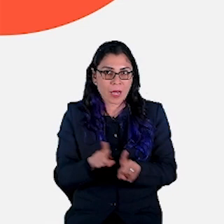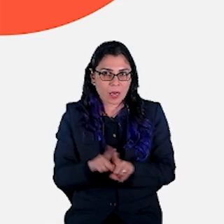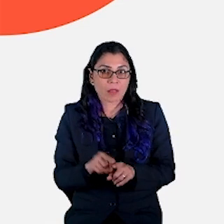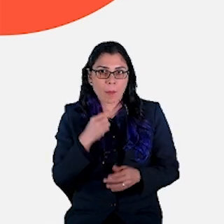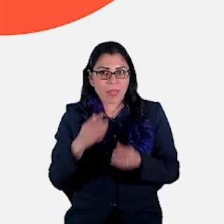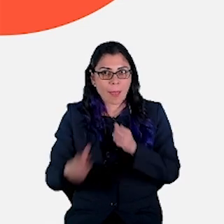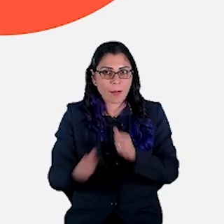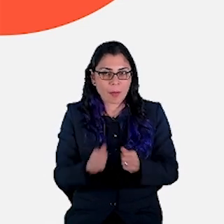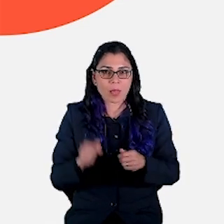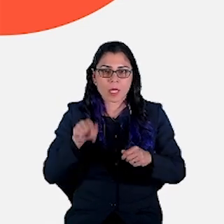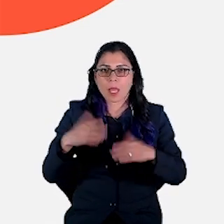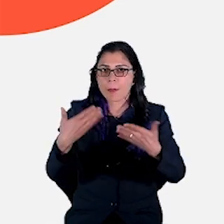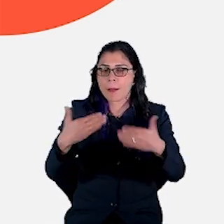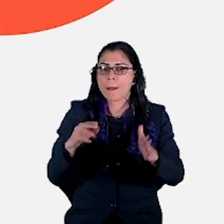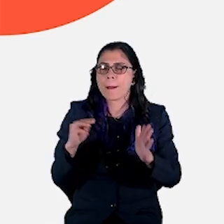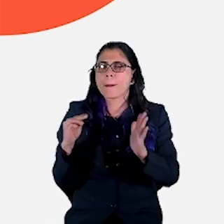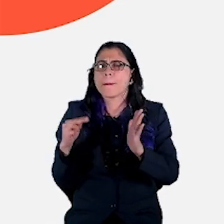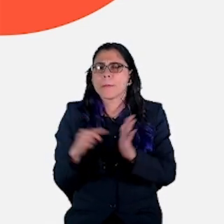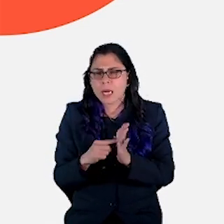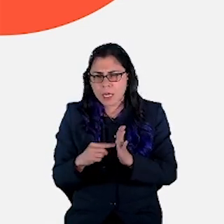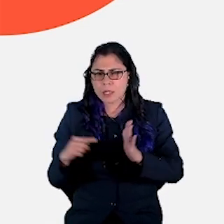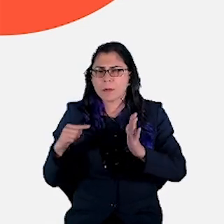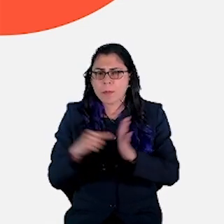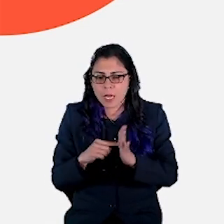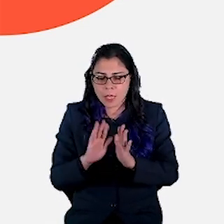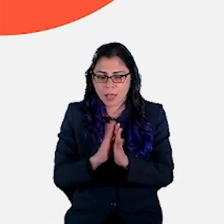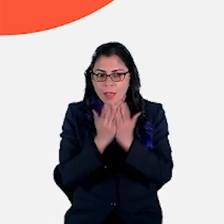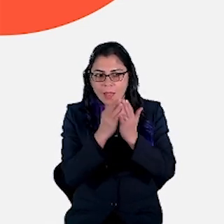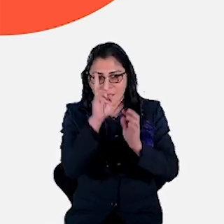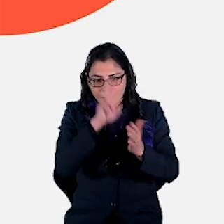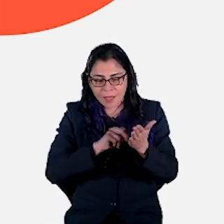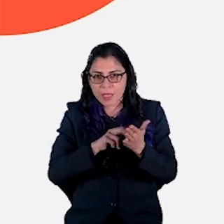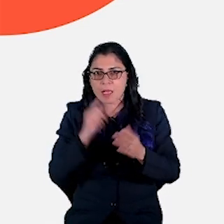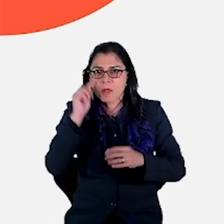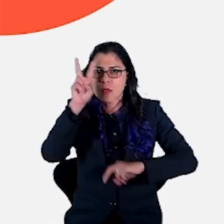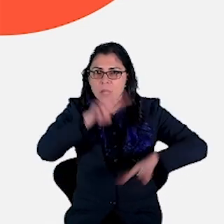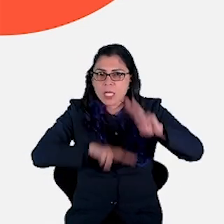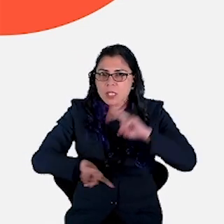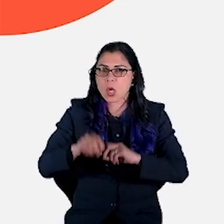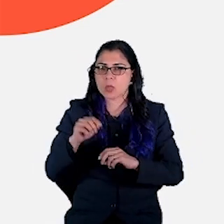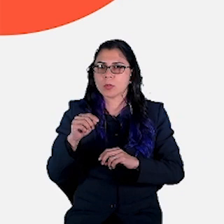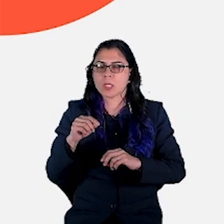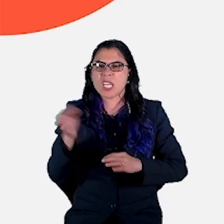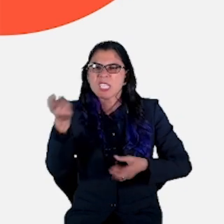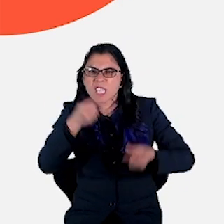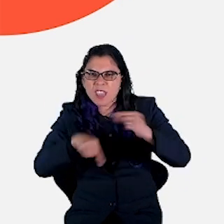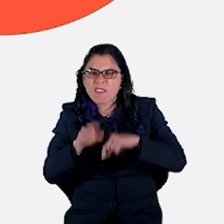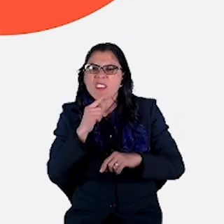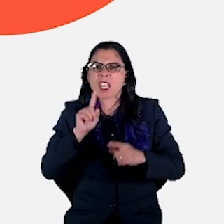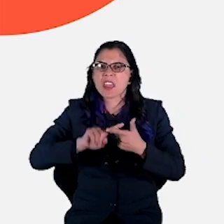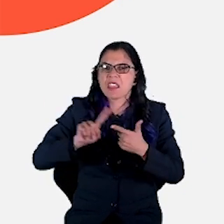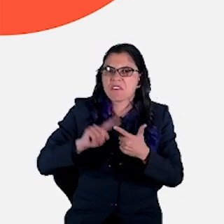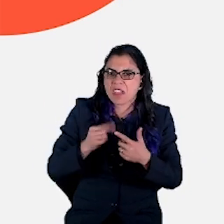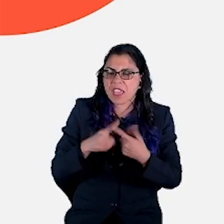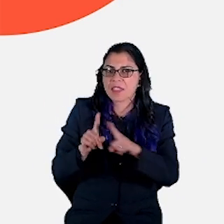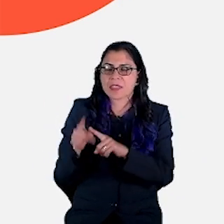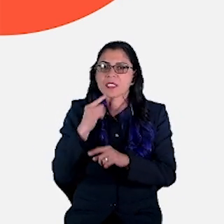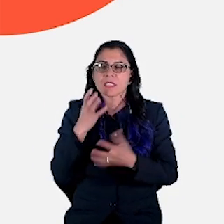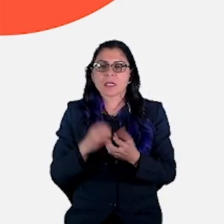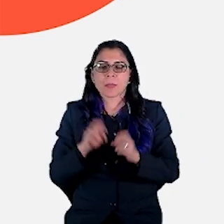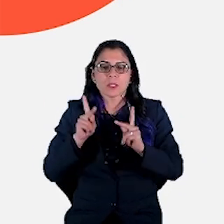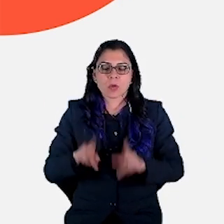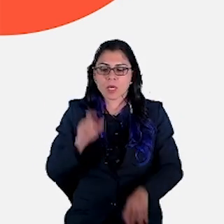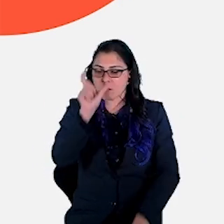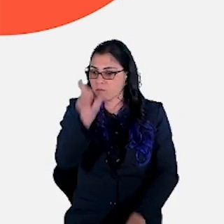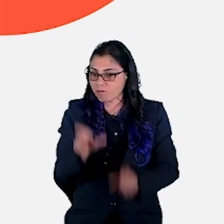papeles de Panamá miles y miles de páginas de investigación científica de muchas clases de seres